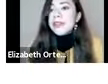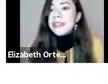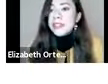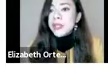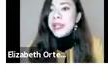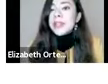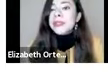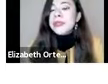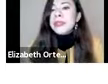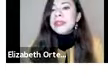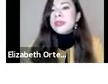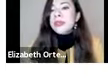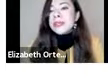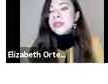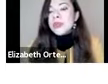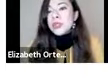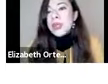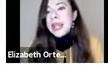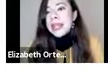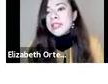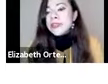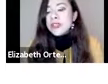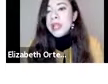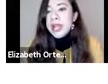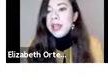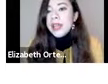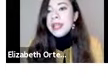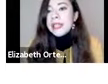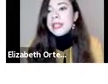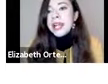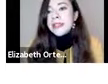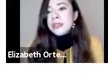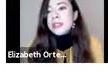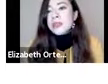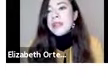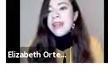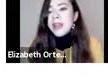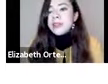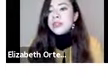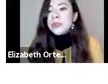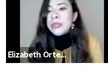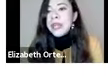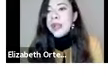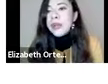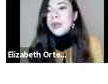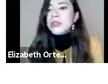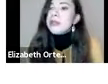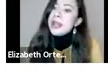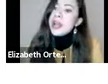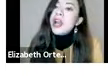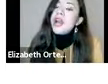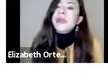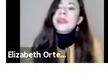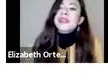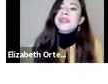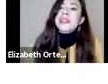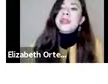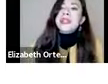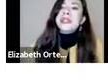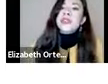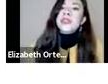baja visión que todavía tiene un resto visual que le es funcional? En este caso, si es una baja visión moderada o severa,